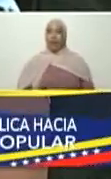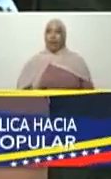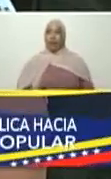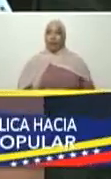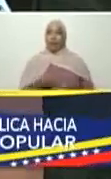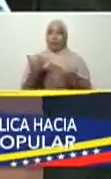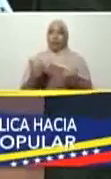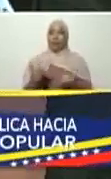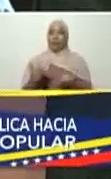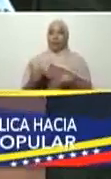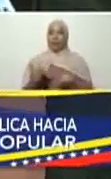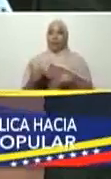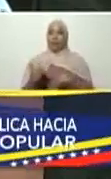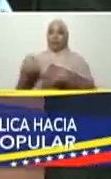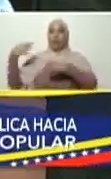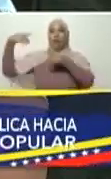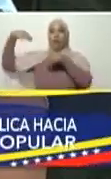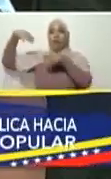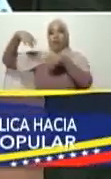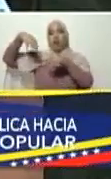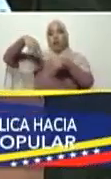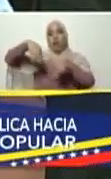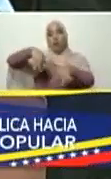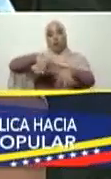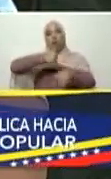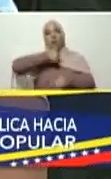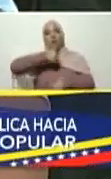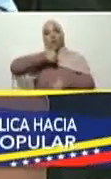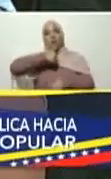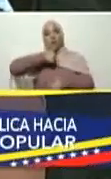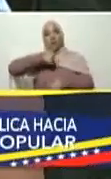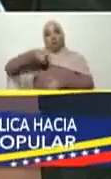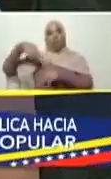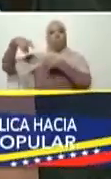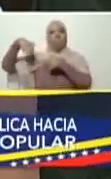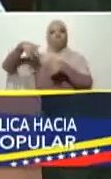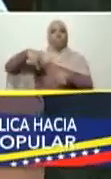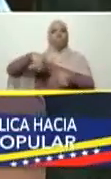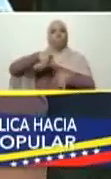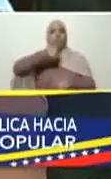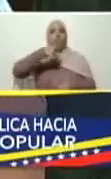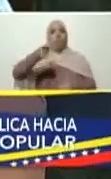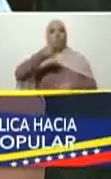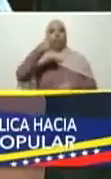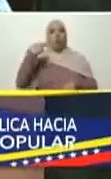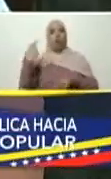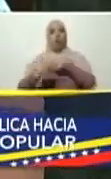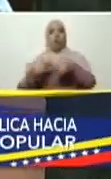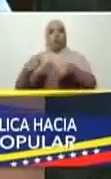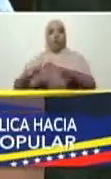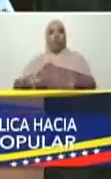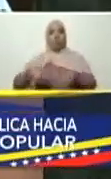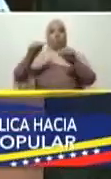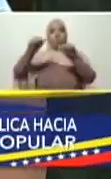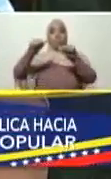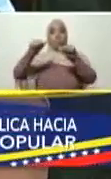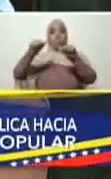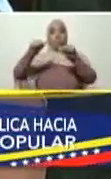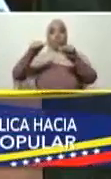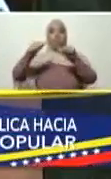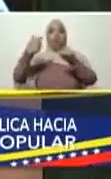Campo, y bajaron, o sea, ¿quién fue el pueblo que rescató la revolución bolivariana? Fue un pueblo que está en